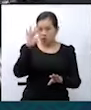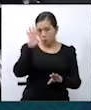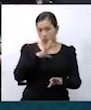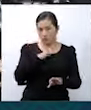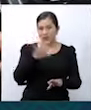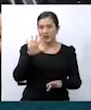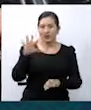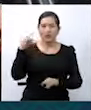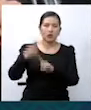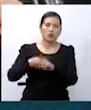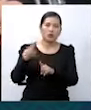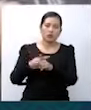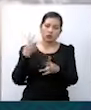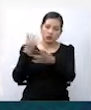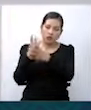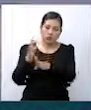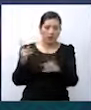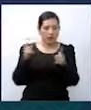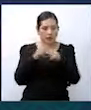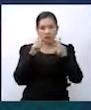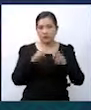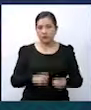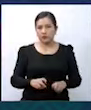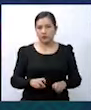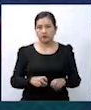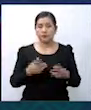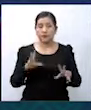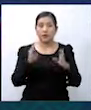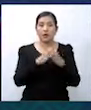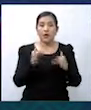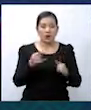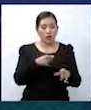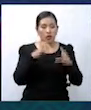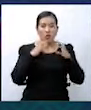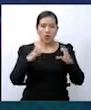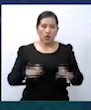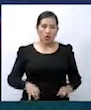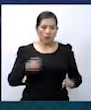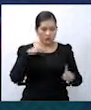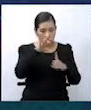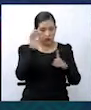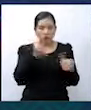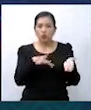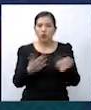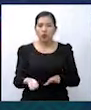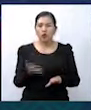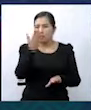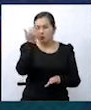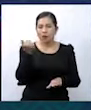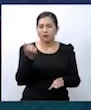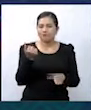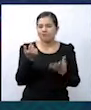señor se le habría generado 5 meses. No podemos establecer a ciencia cierta la causa de la muerte.